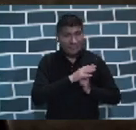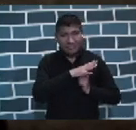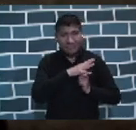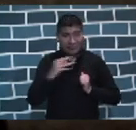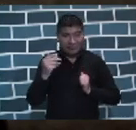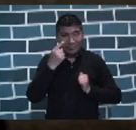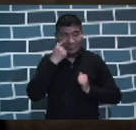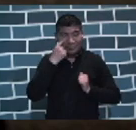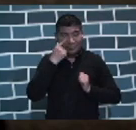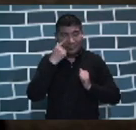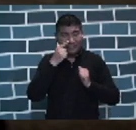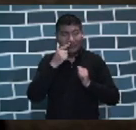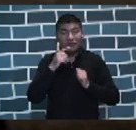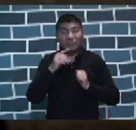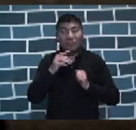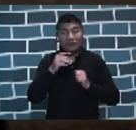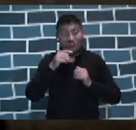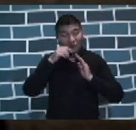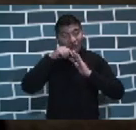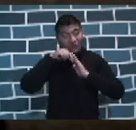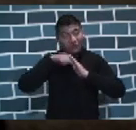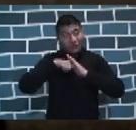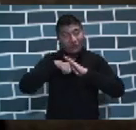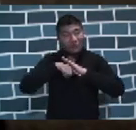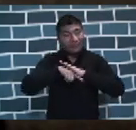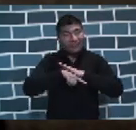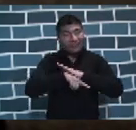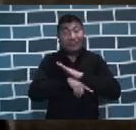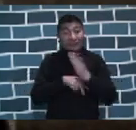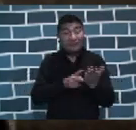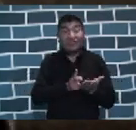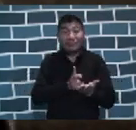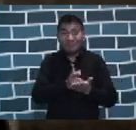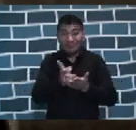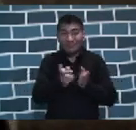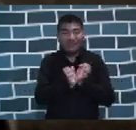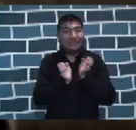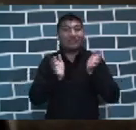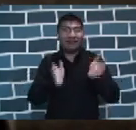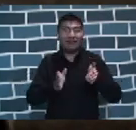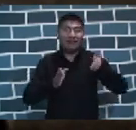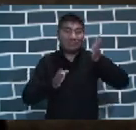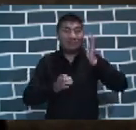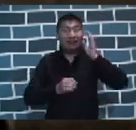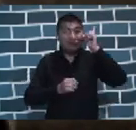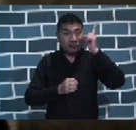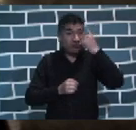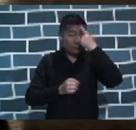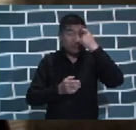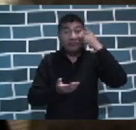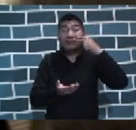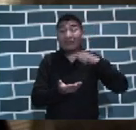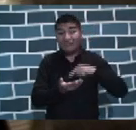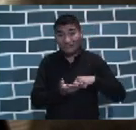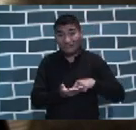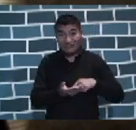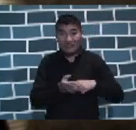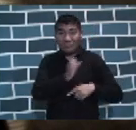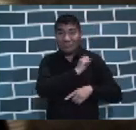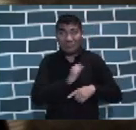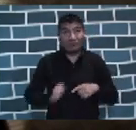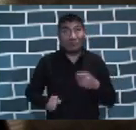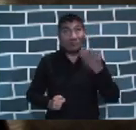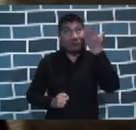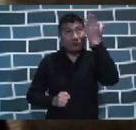perdón conociendo en profundidad la verdad plena de dios por eso el señor